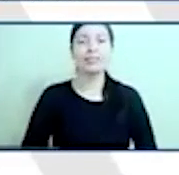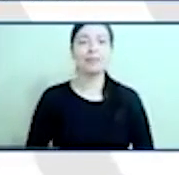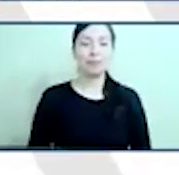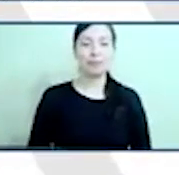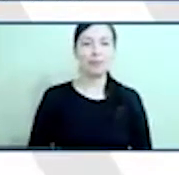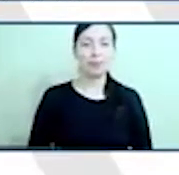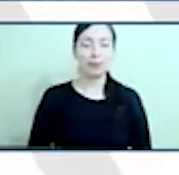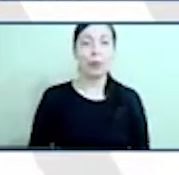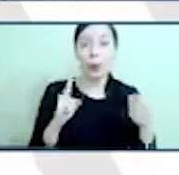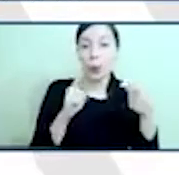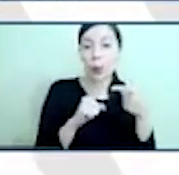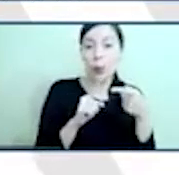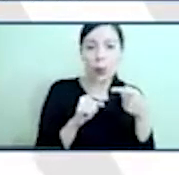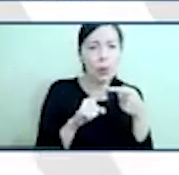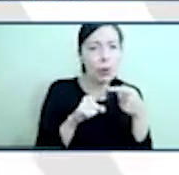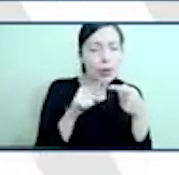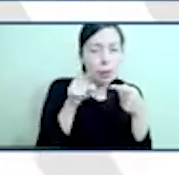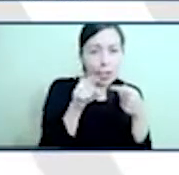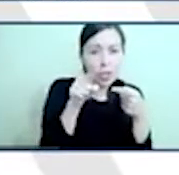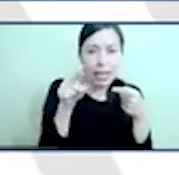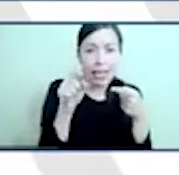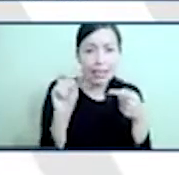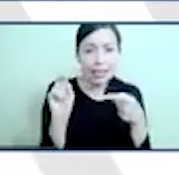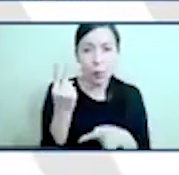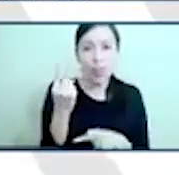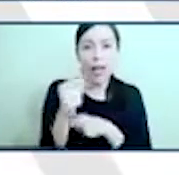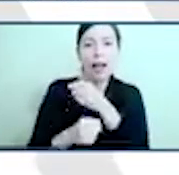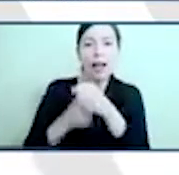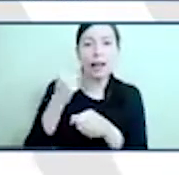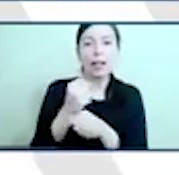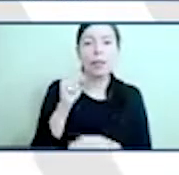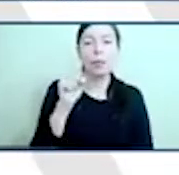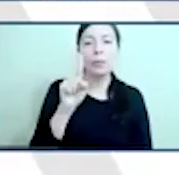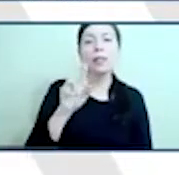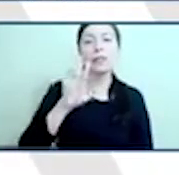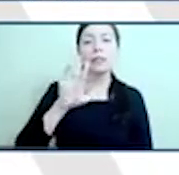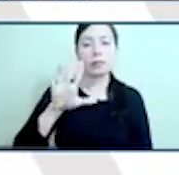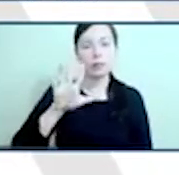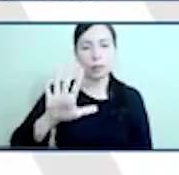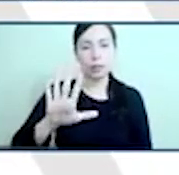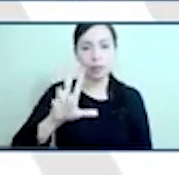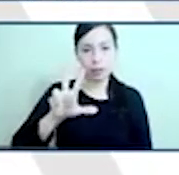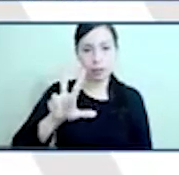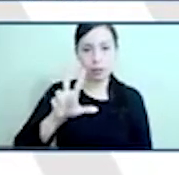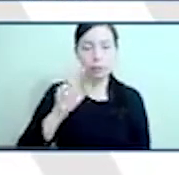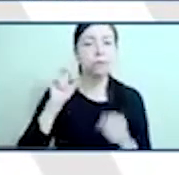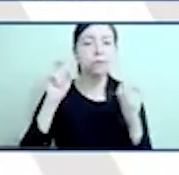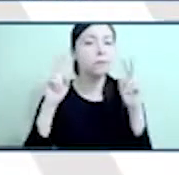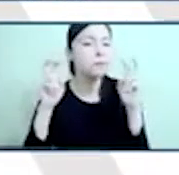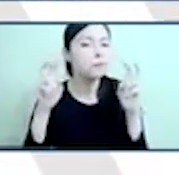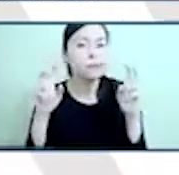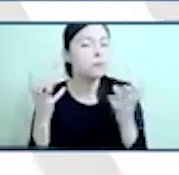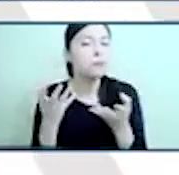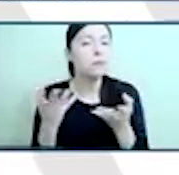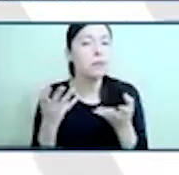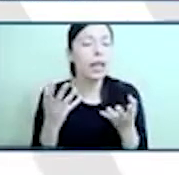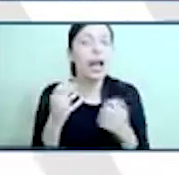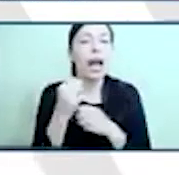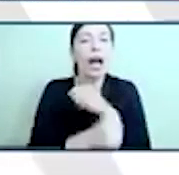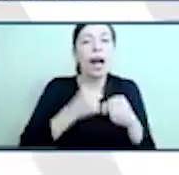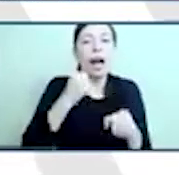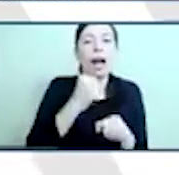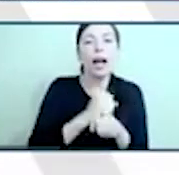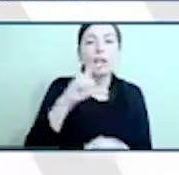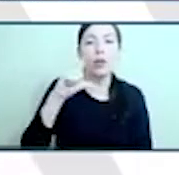Y uno de los elementos distintivos de la segunda, que es del año 1958, es que hace alusión a algo que se llamó el Año Geofísico